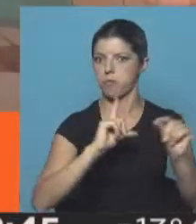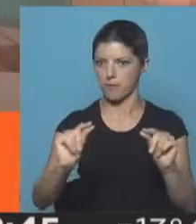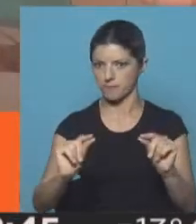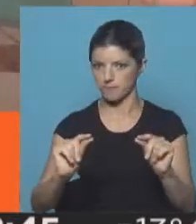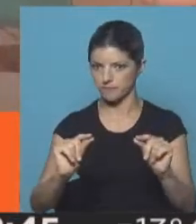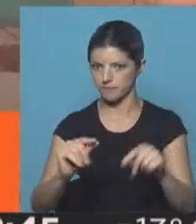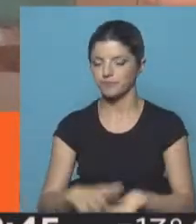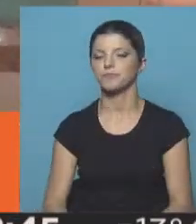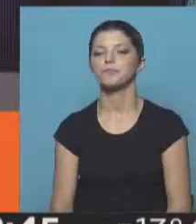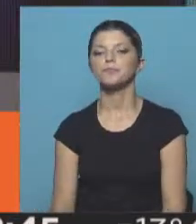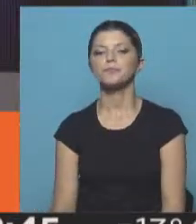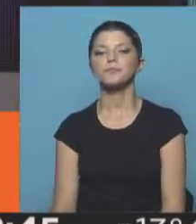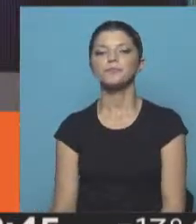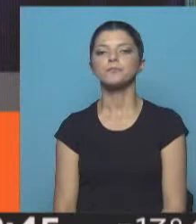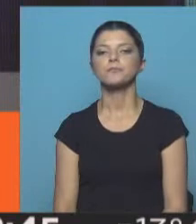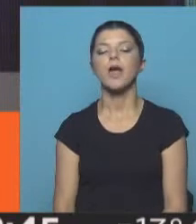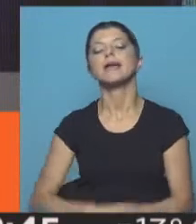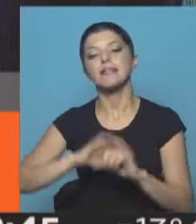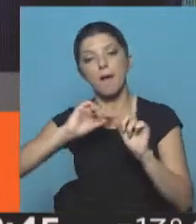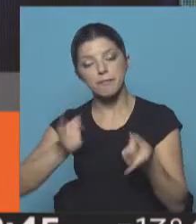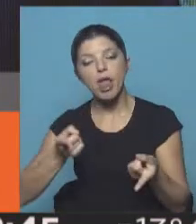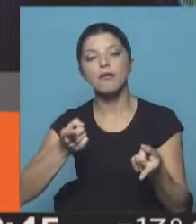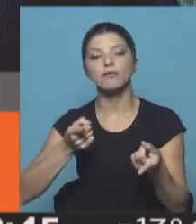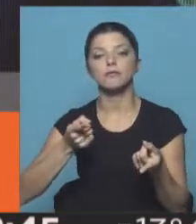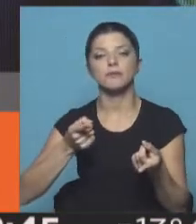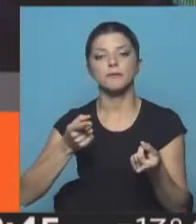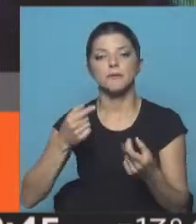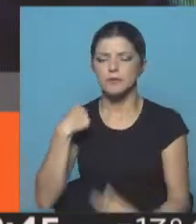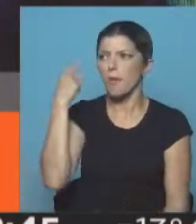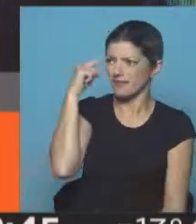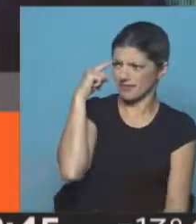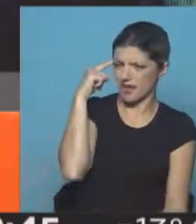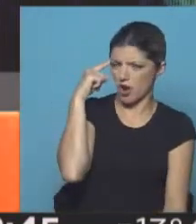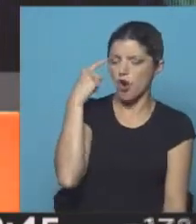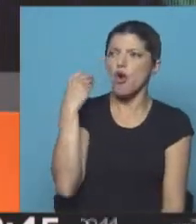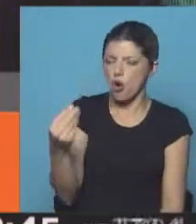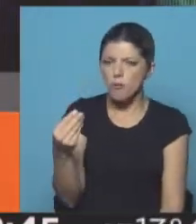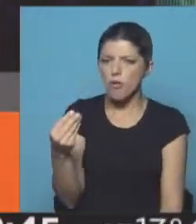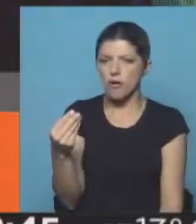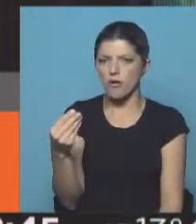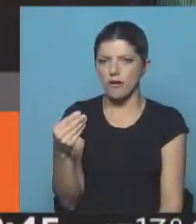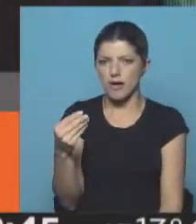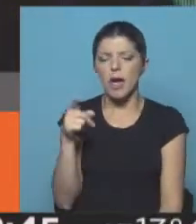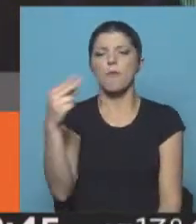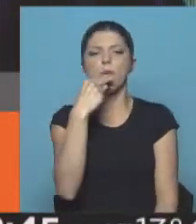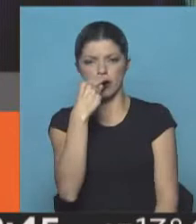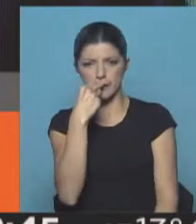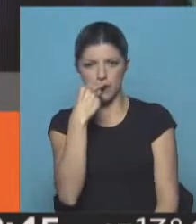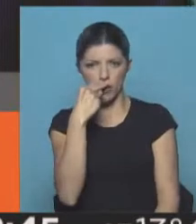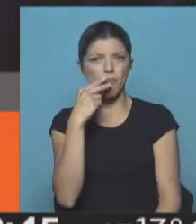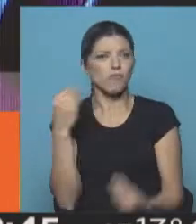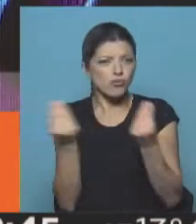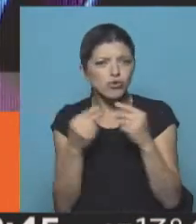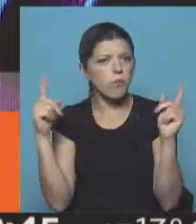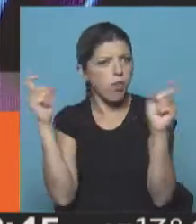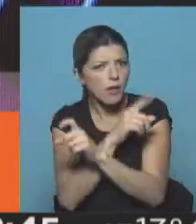llama la atención, o en todo caso creo que vale para el análisis, pensar cómo el eje bolivariano, con todos sus enormes problemas, se mantiene en pie en América Latina y cómo